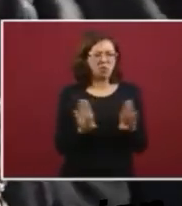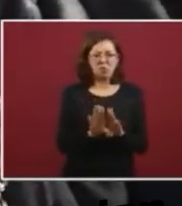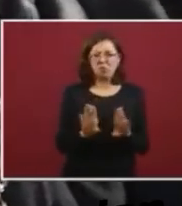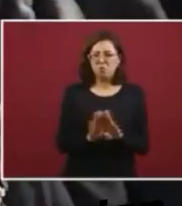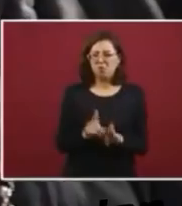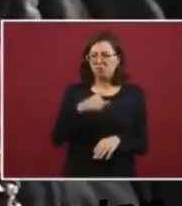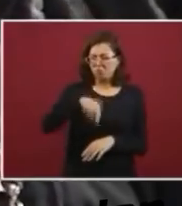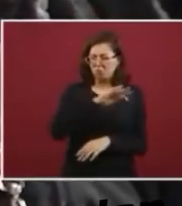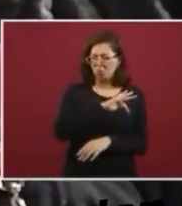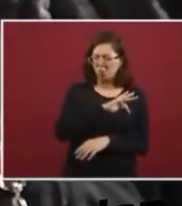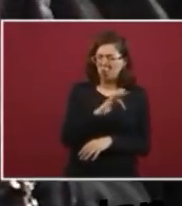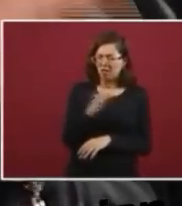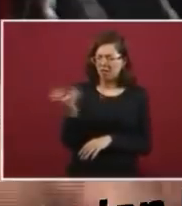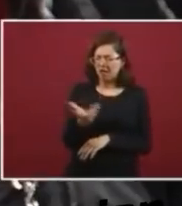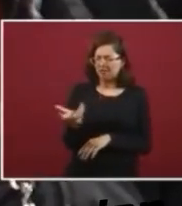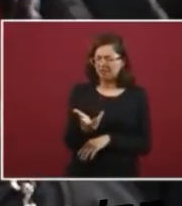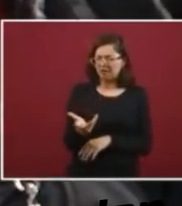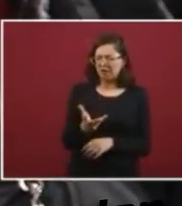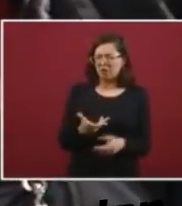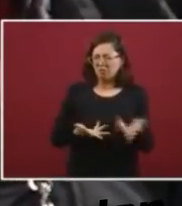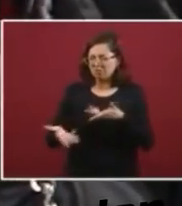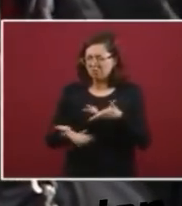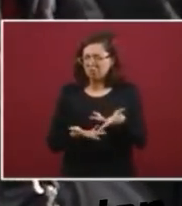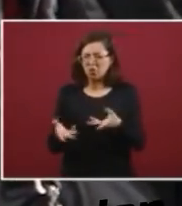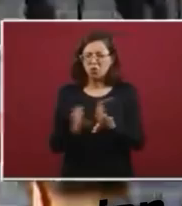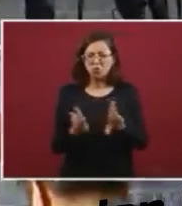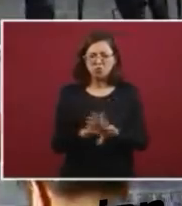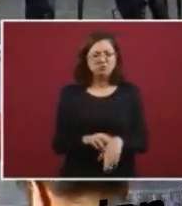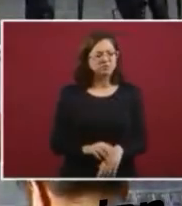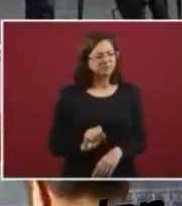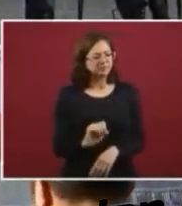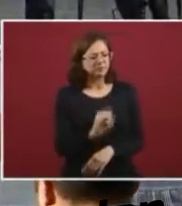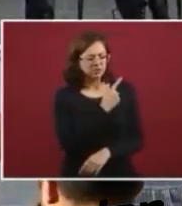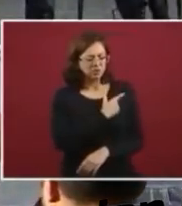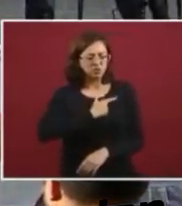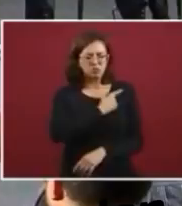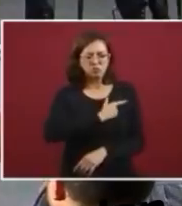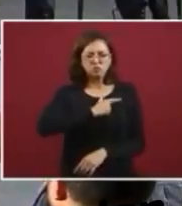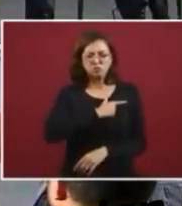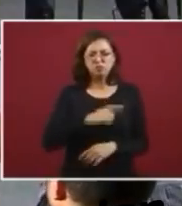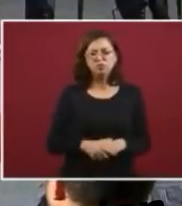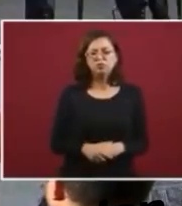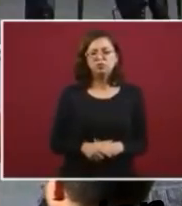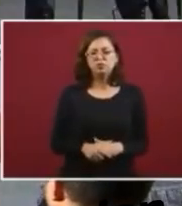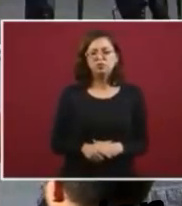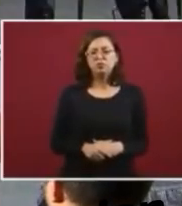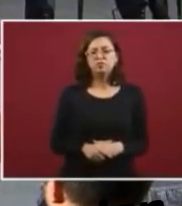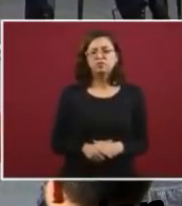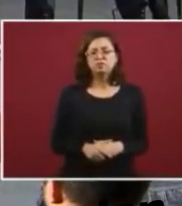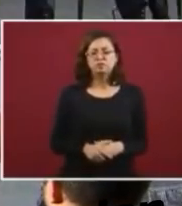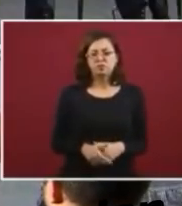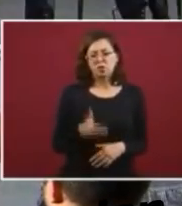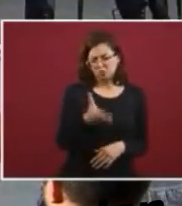sus alcances, es decir, cómo se dará la cooperación en este plan. Sí, con mucho gusto. Bueno, como usted sabe, lo había yo mencionado ya en